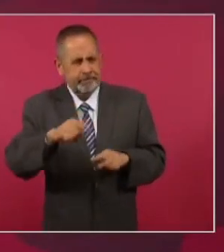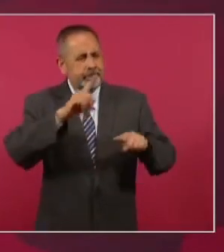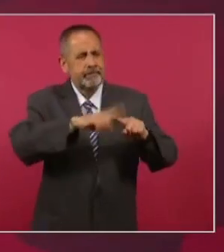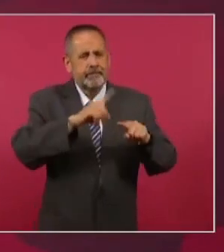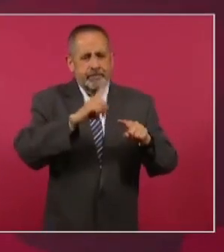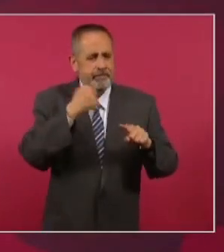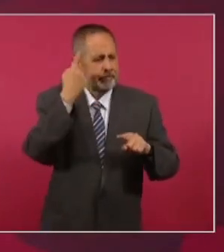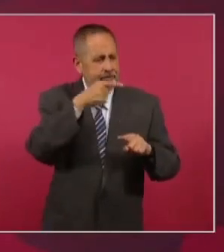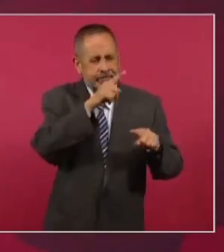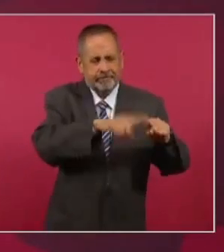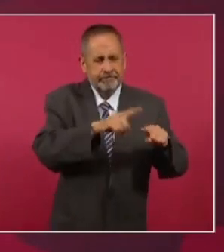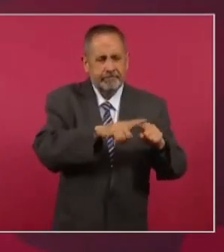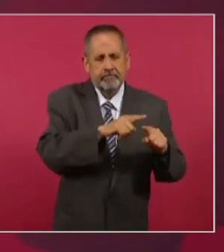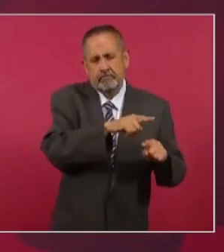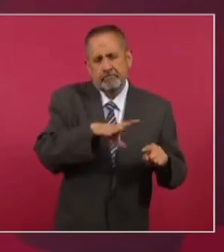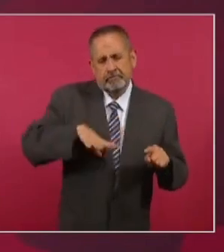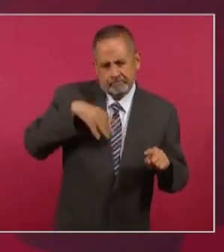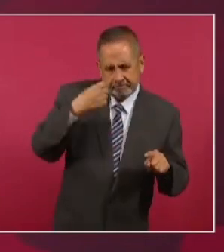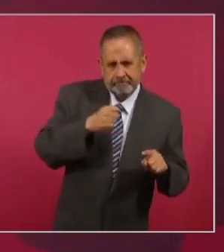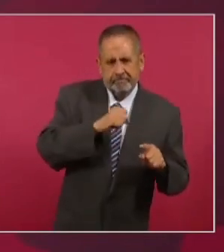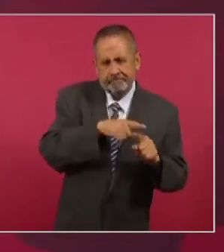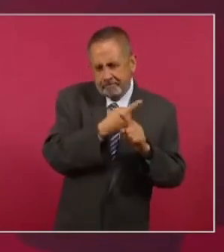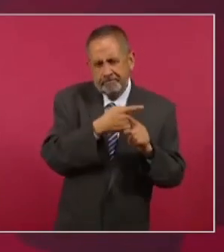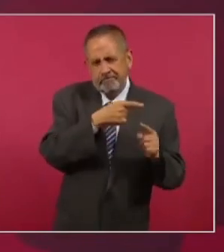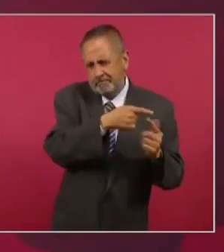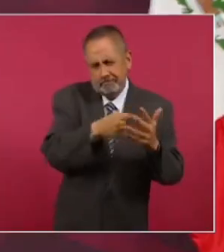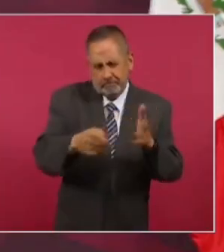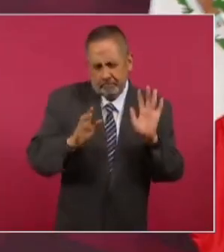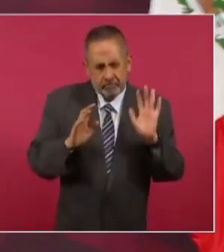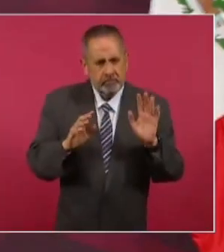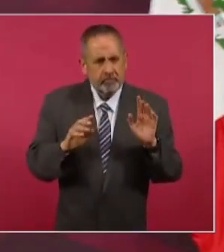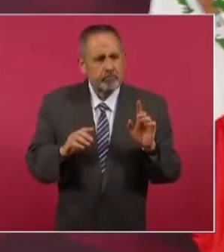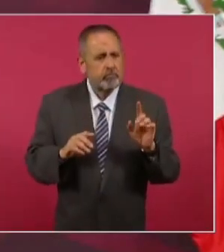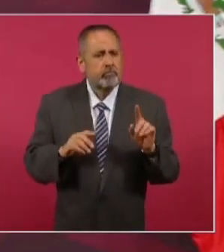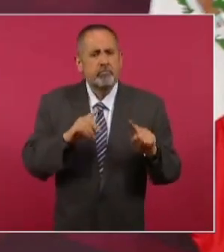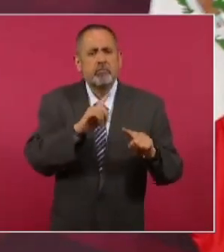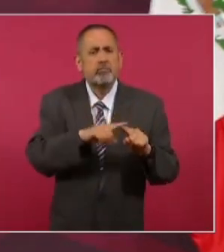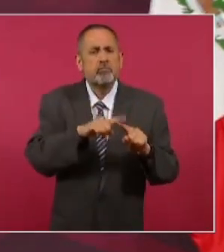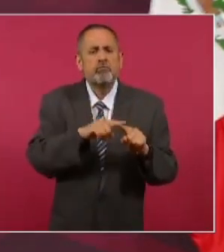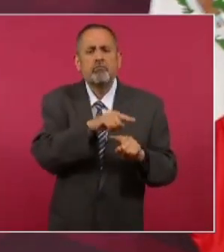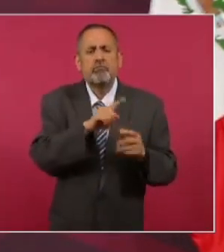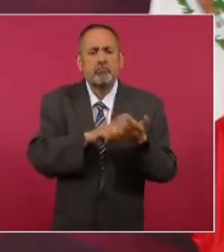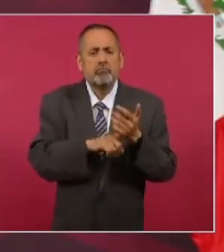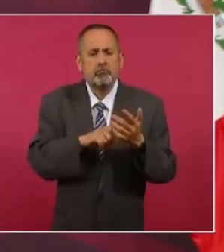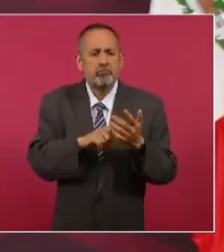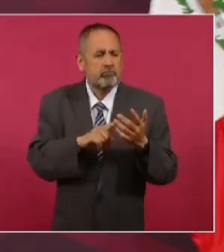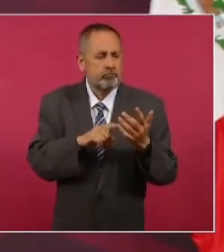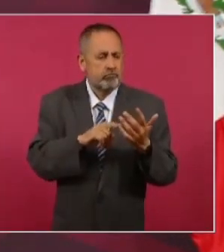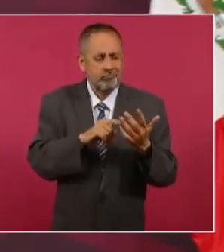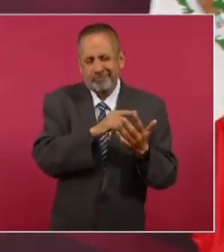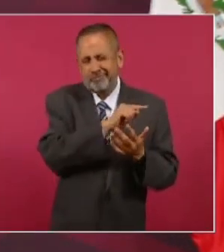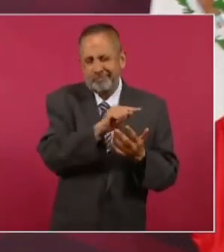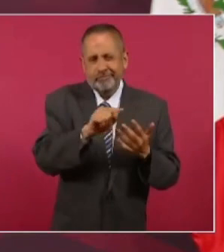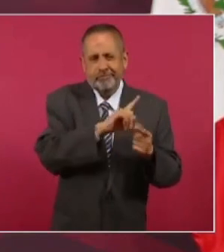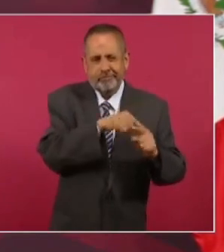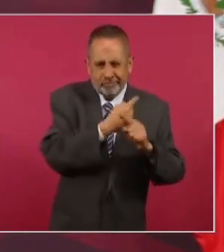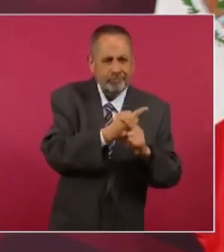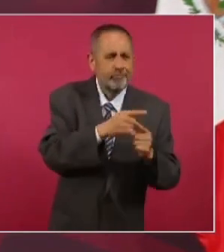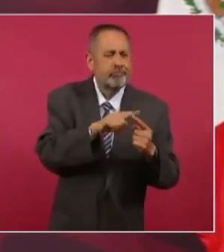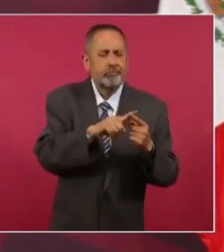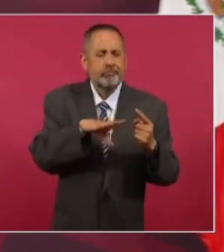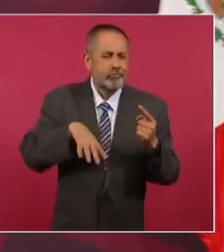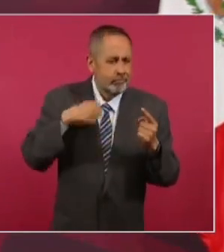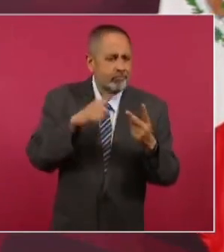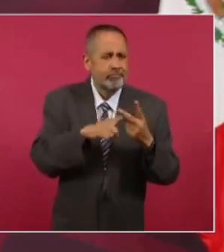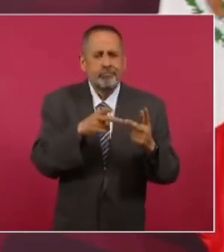abusos a mujeres de violaciones de